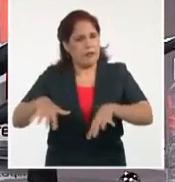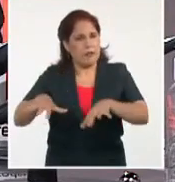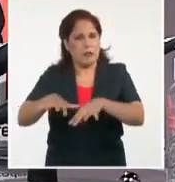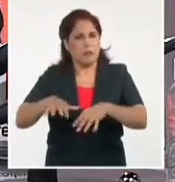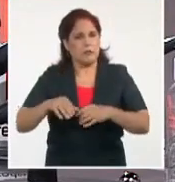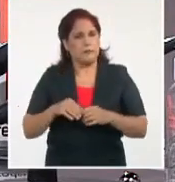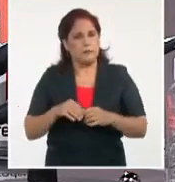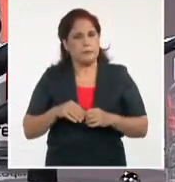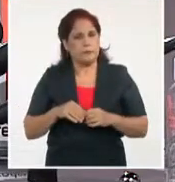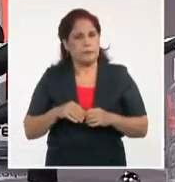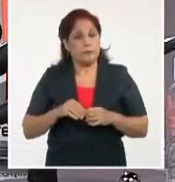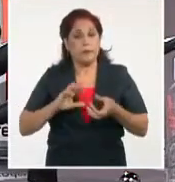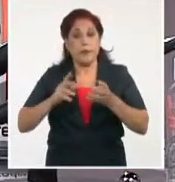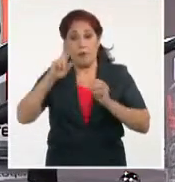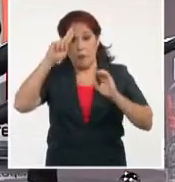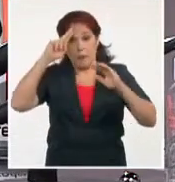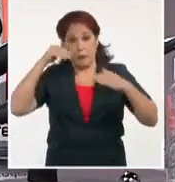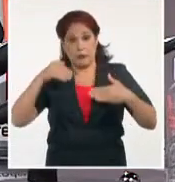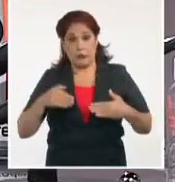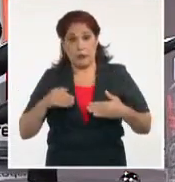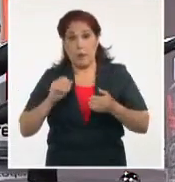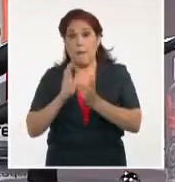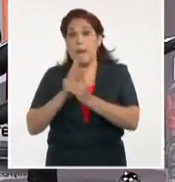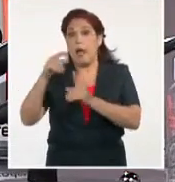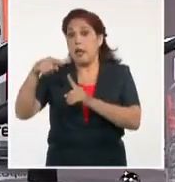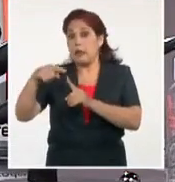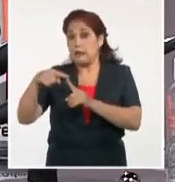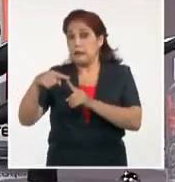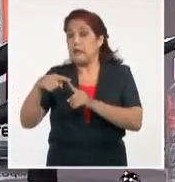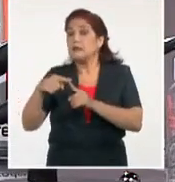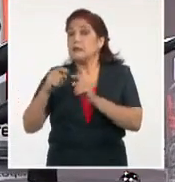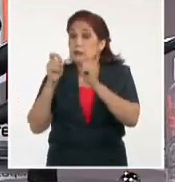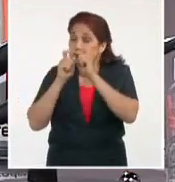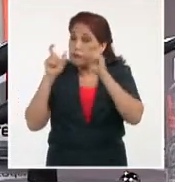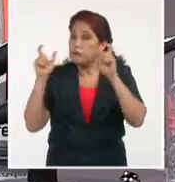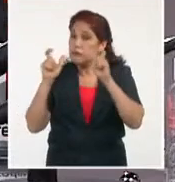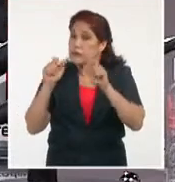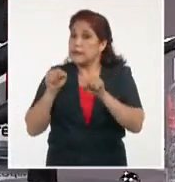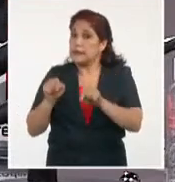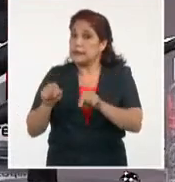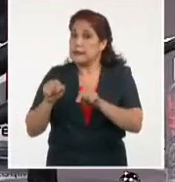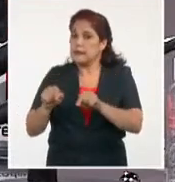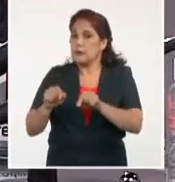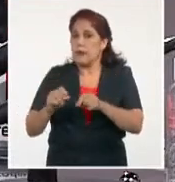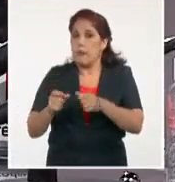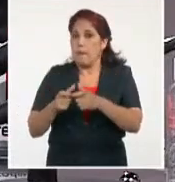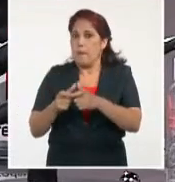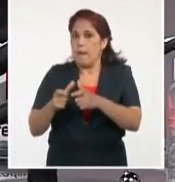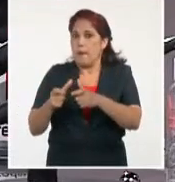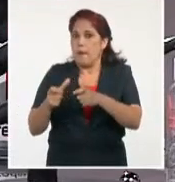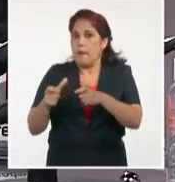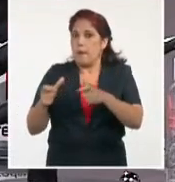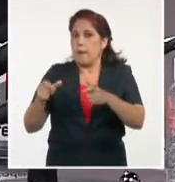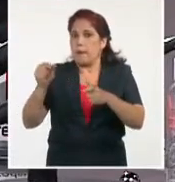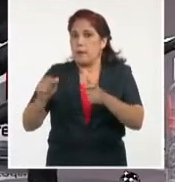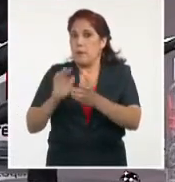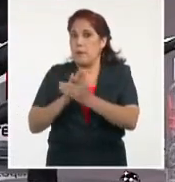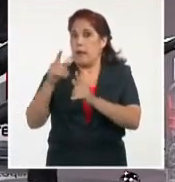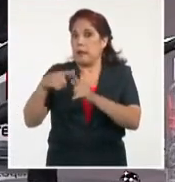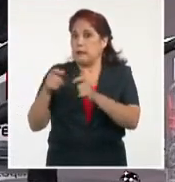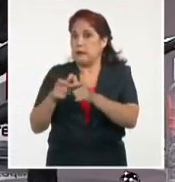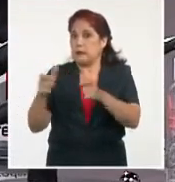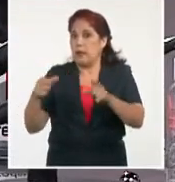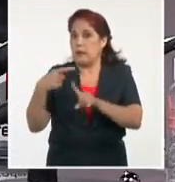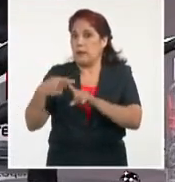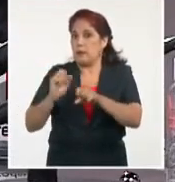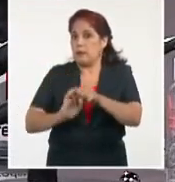con un sistema de salud que está en tensión frente a la cantidad de personas que se han reportado positivas, más